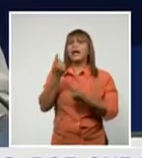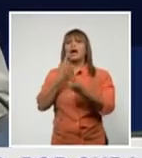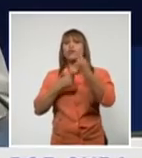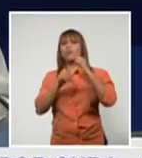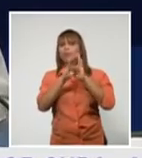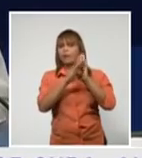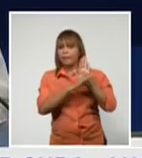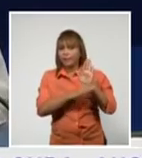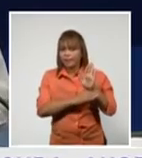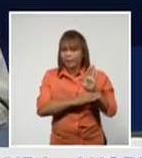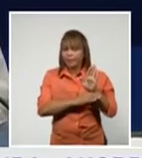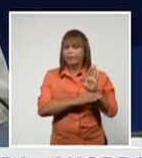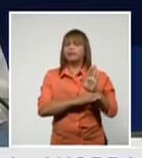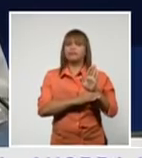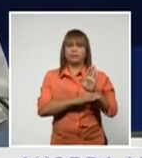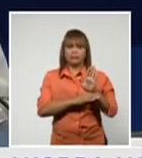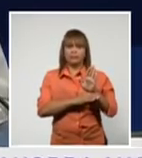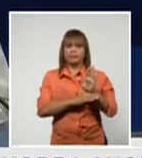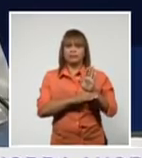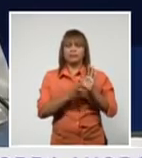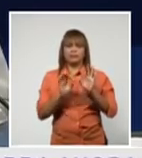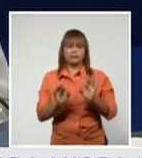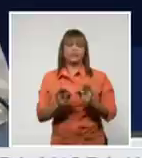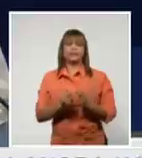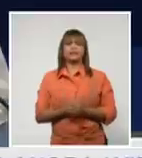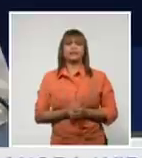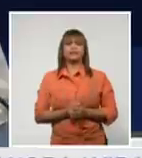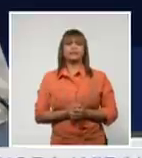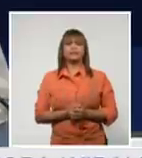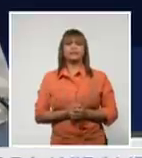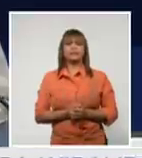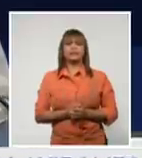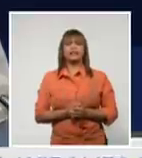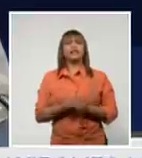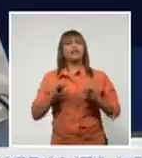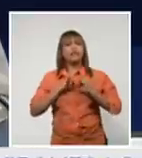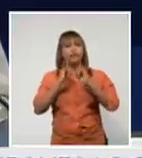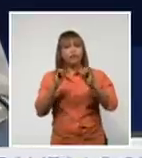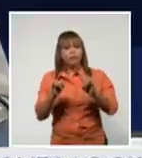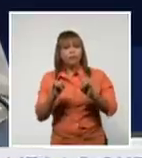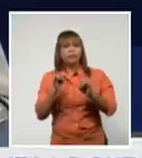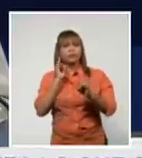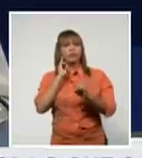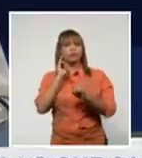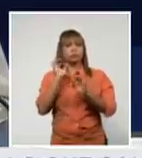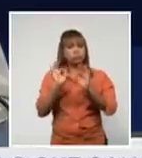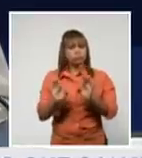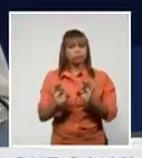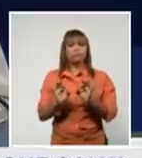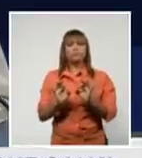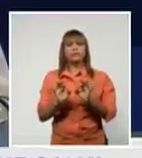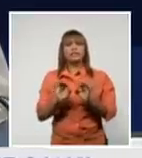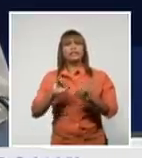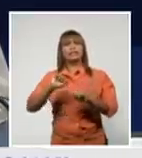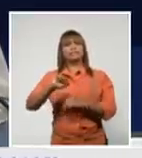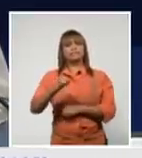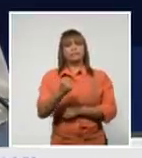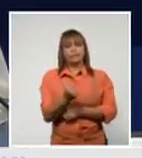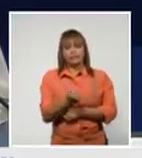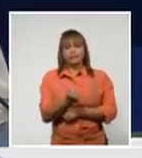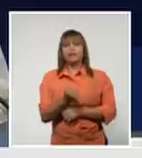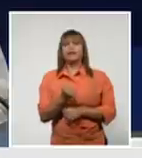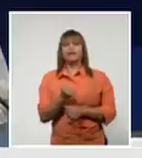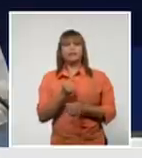están establecidas ahí. Mucha información hay, mucha exigencia se